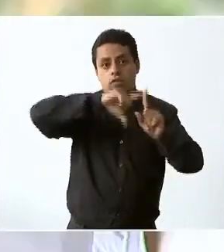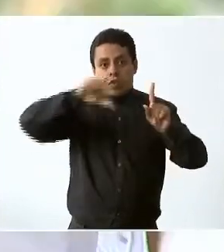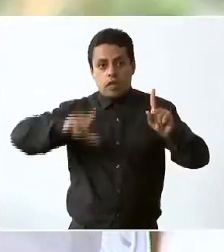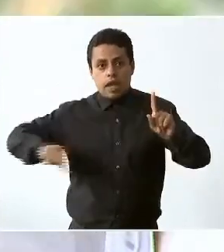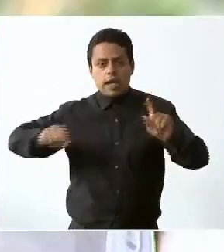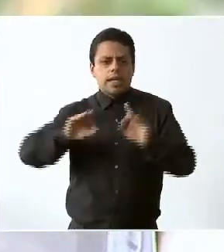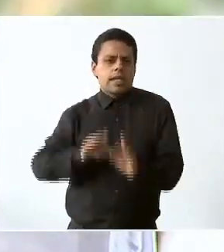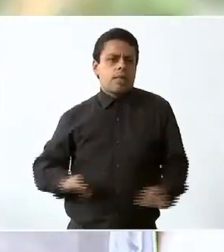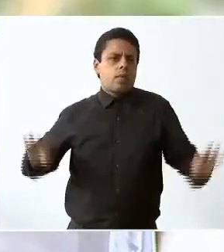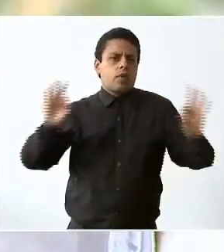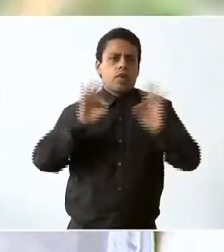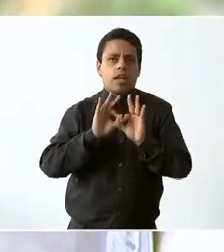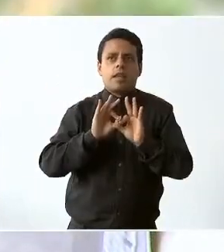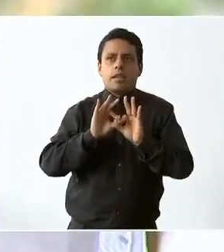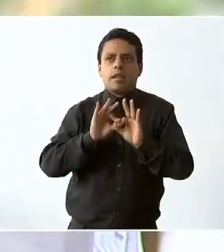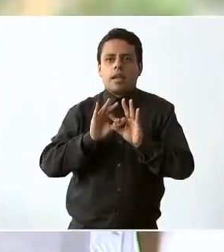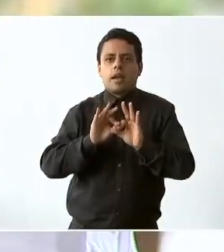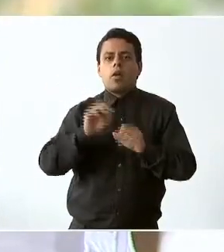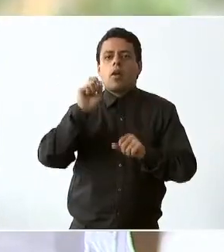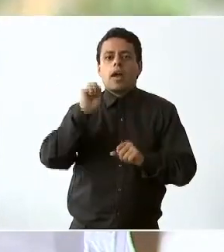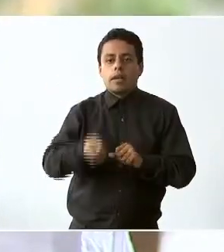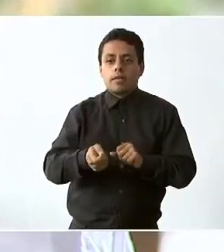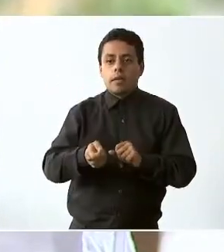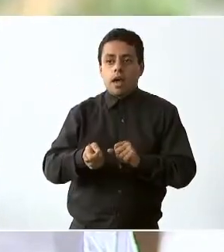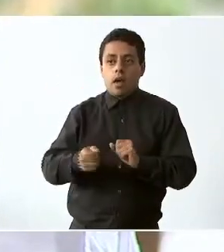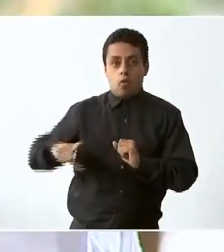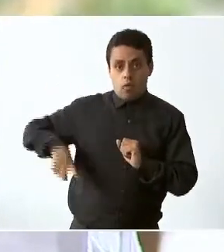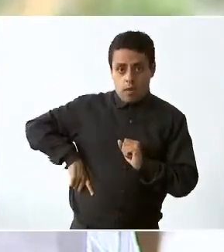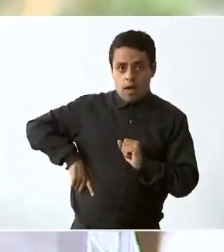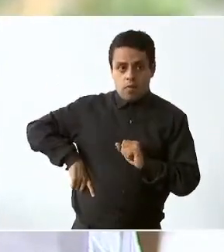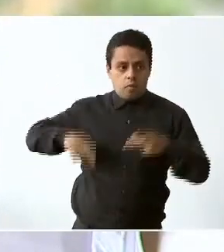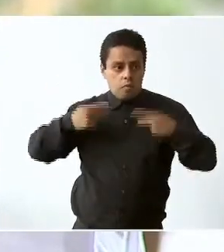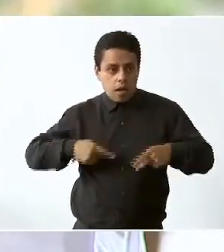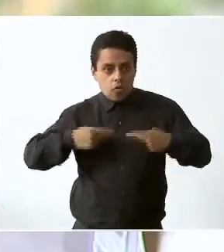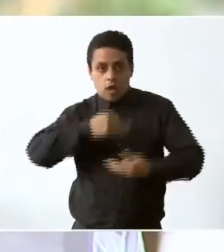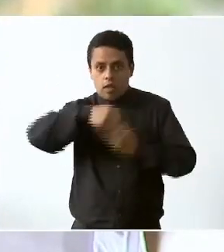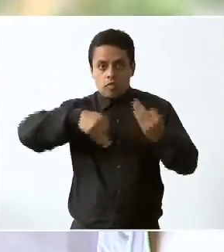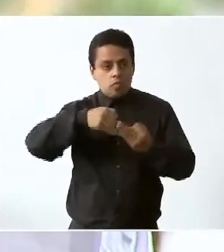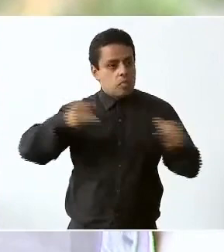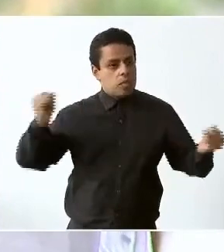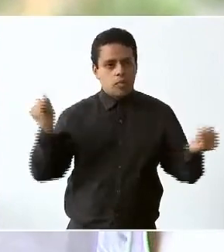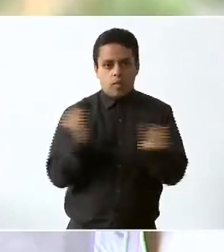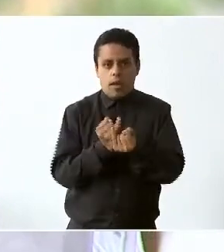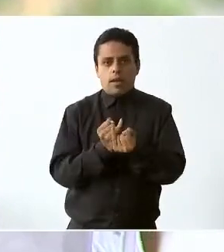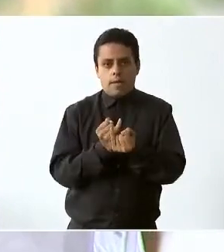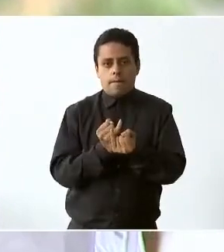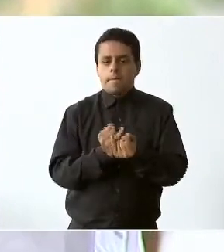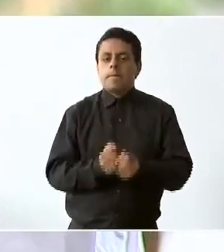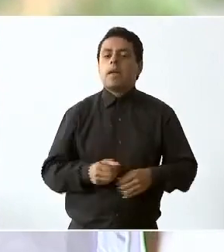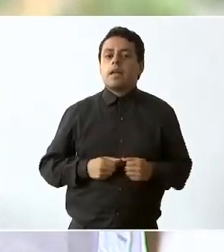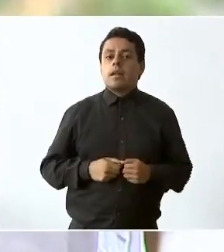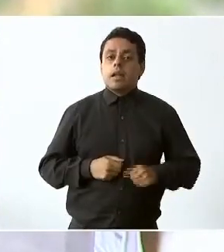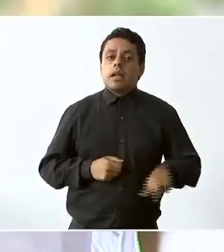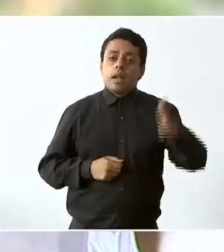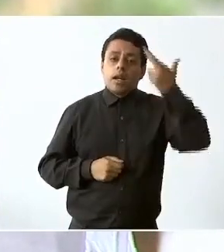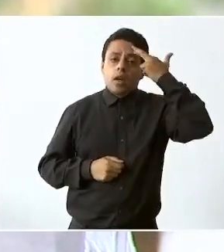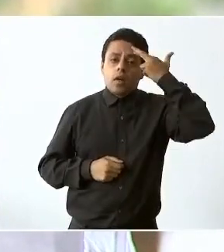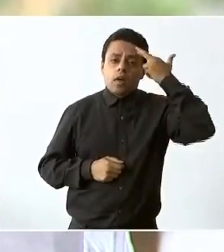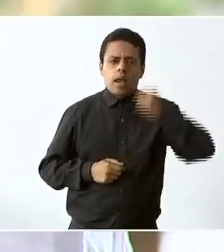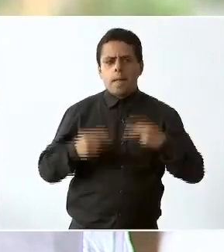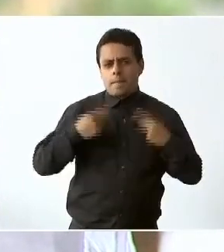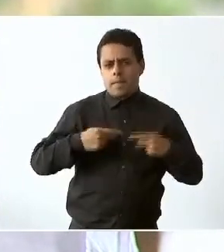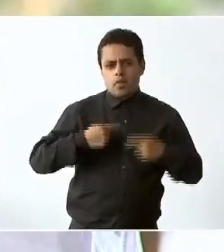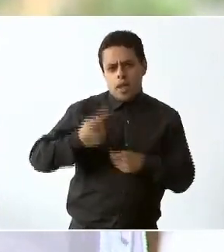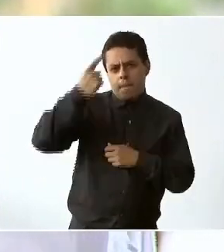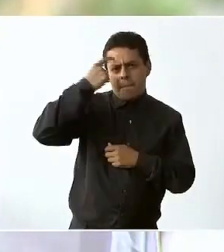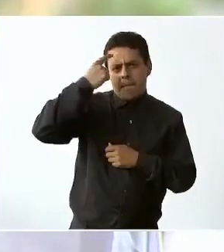es tan de Estado como popular, y se trata de un acontecimiento que invita a pensar